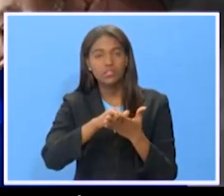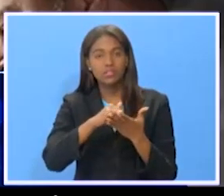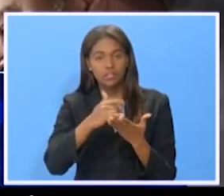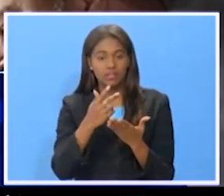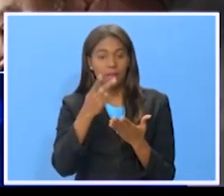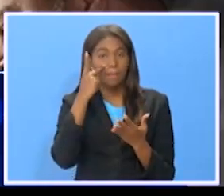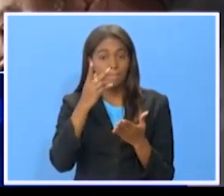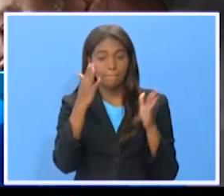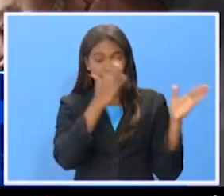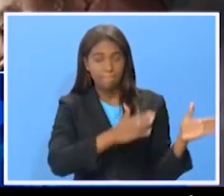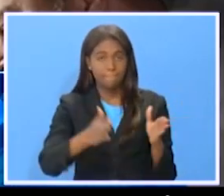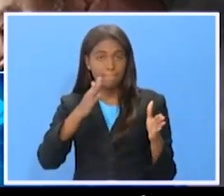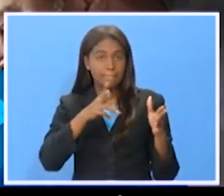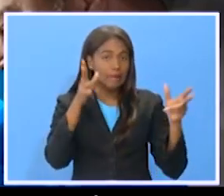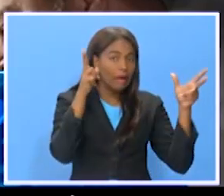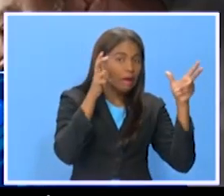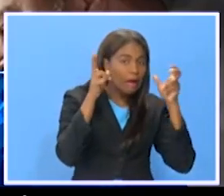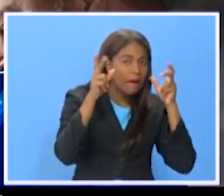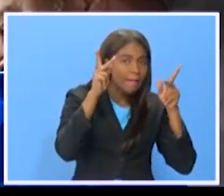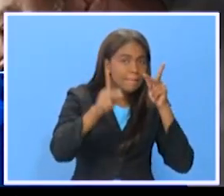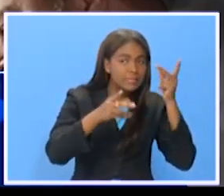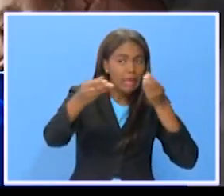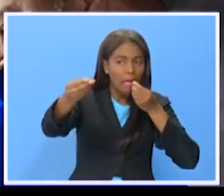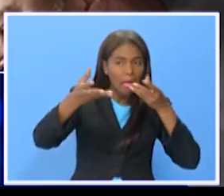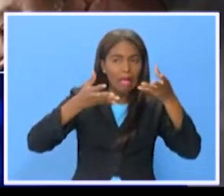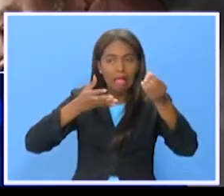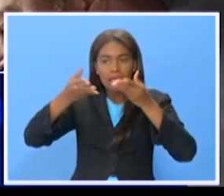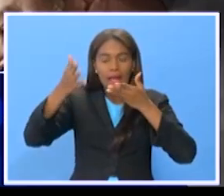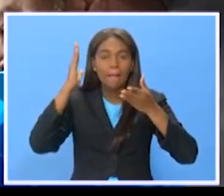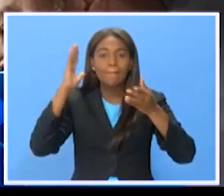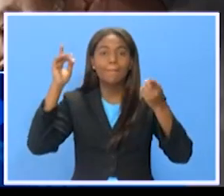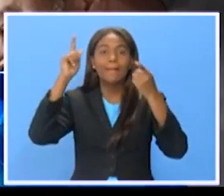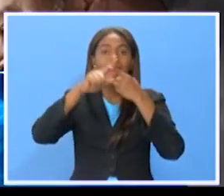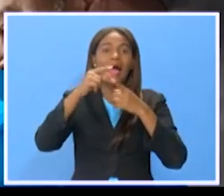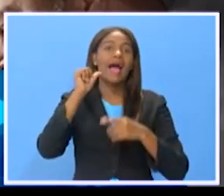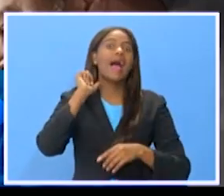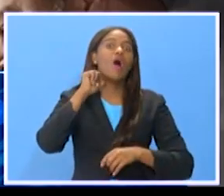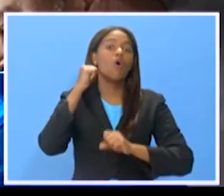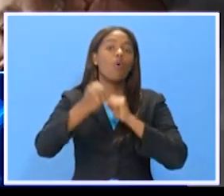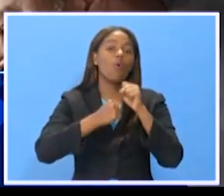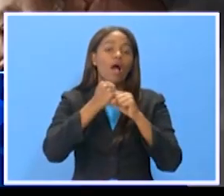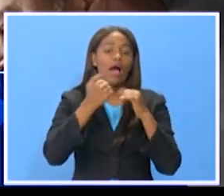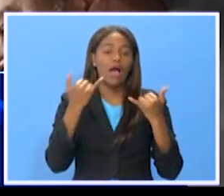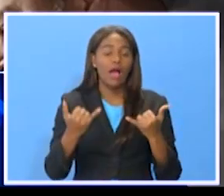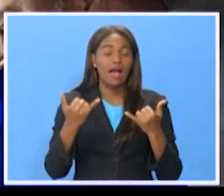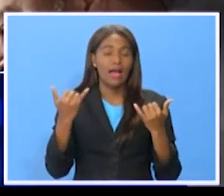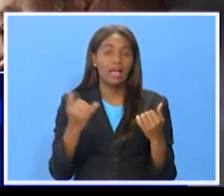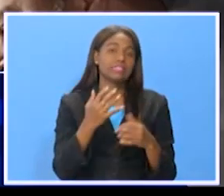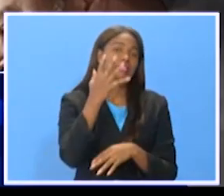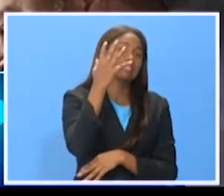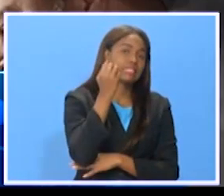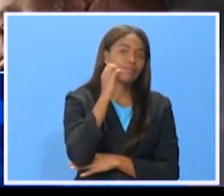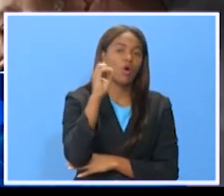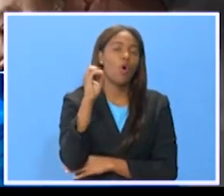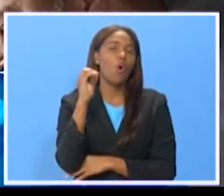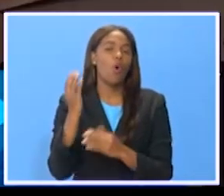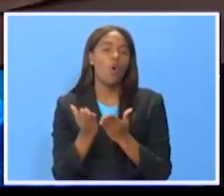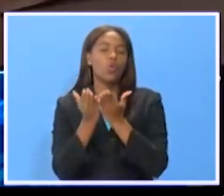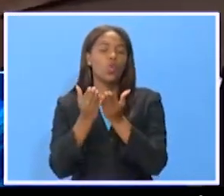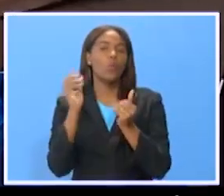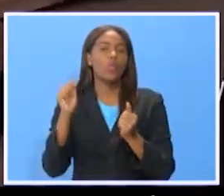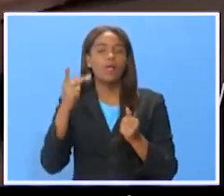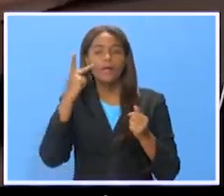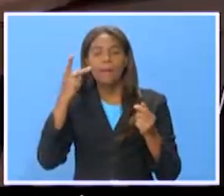el proceso de escuchar los testimonios se extenderá hasta agosto de este año y de septiembre a octubre se podrá concluir